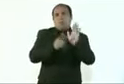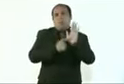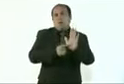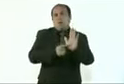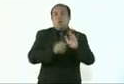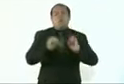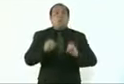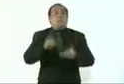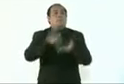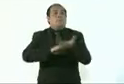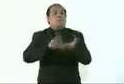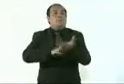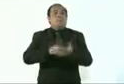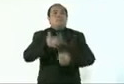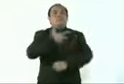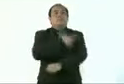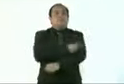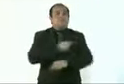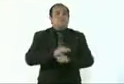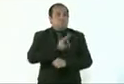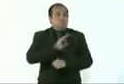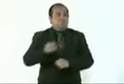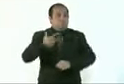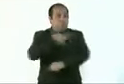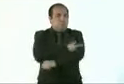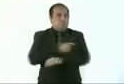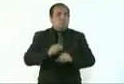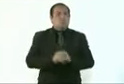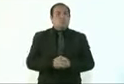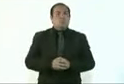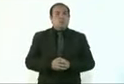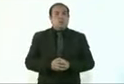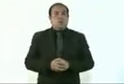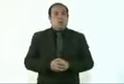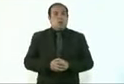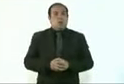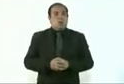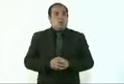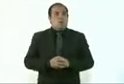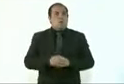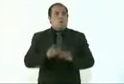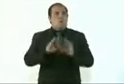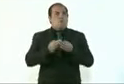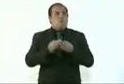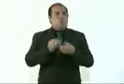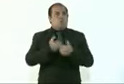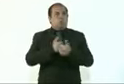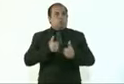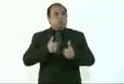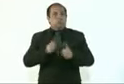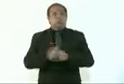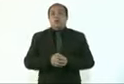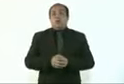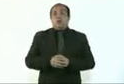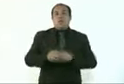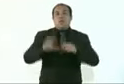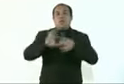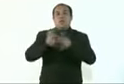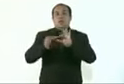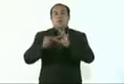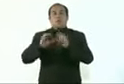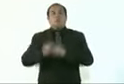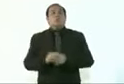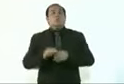o el documento de vacunación, pueden vacunarse de forma extemporánea en el Estadio Olímpico del miércoles